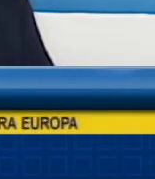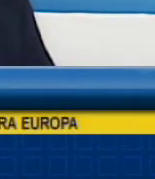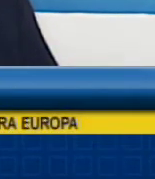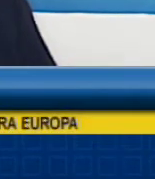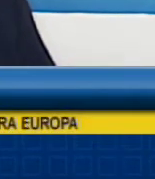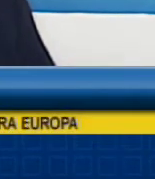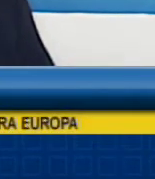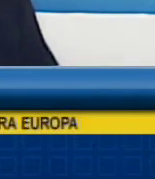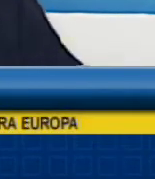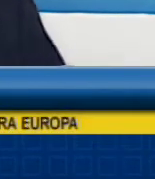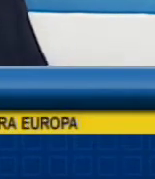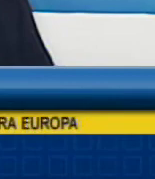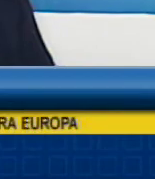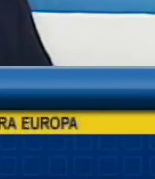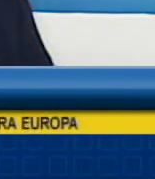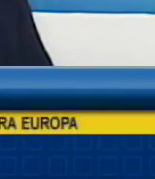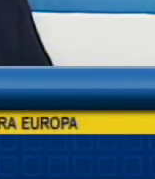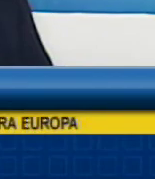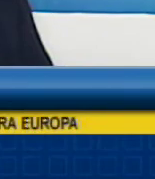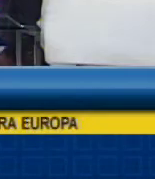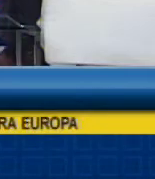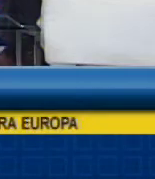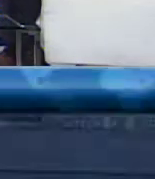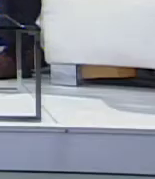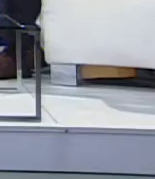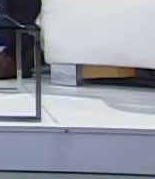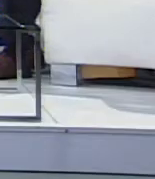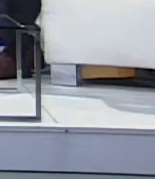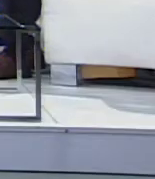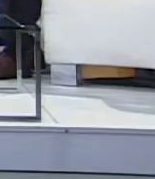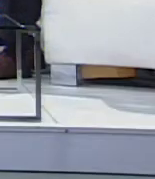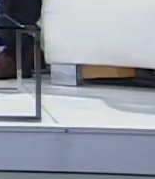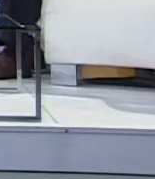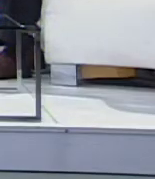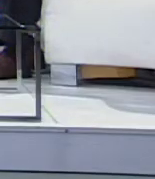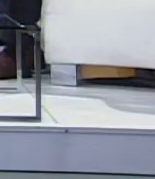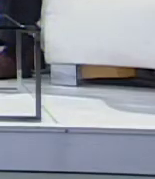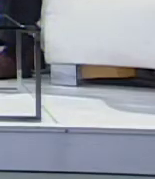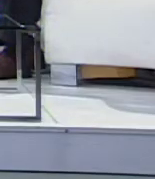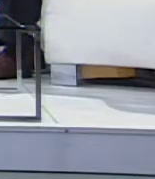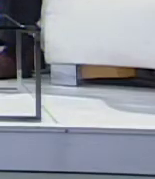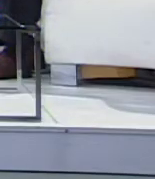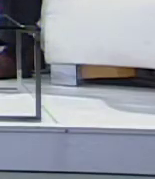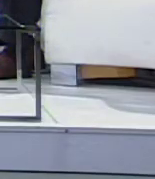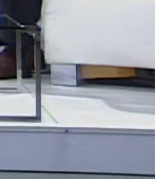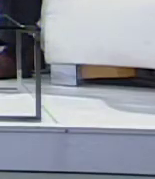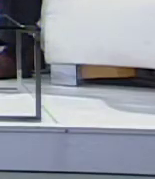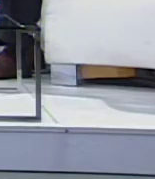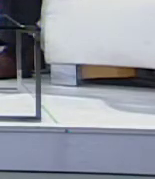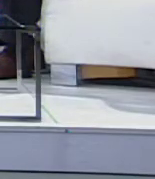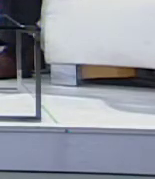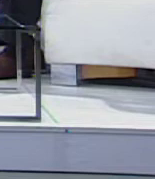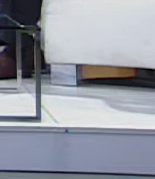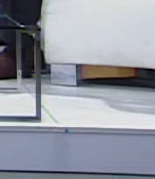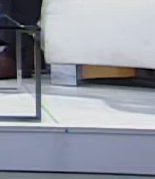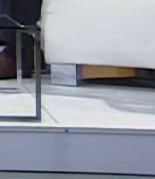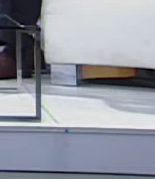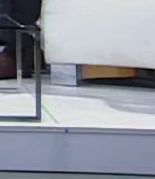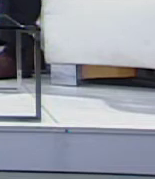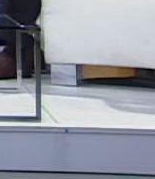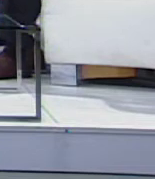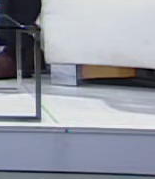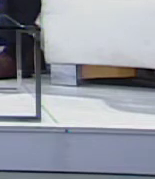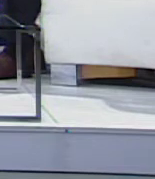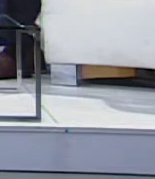un tema total y absolutamente censurable gracias por esta visita mucho éxito muchísimas gracias y fueron los 15 minutos volando rapidito